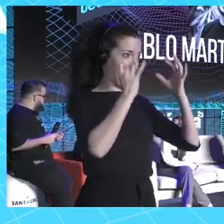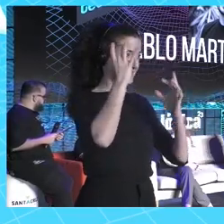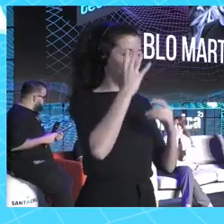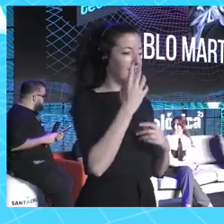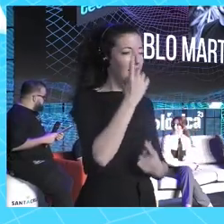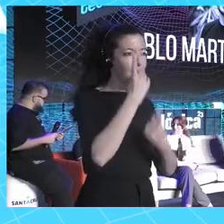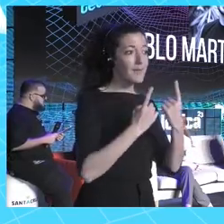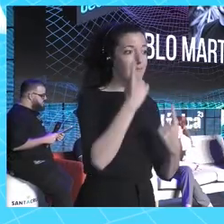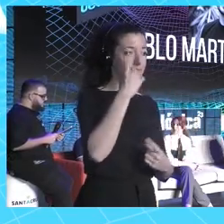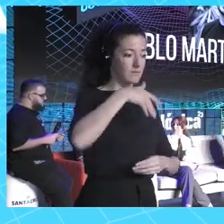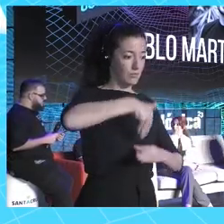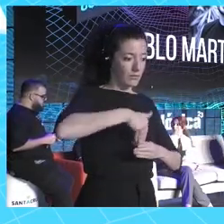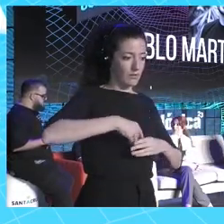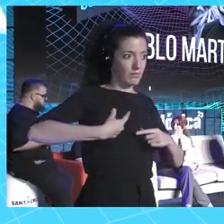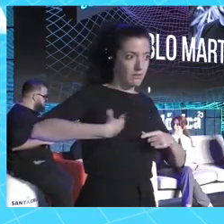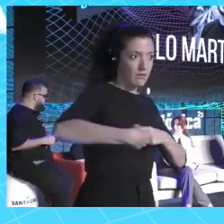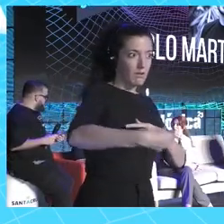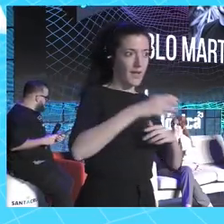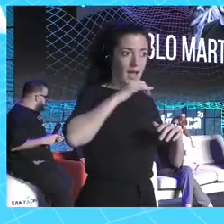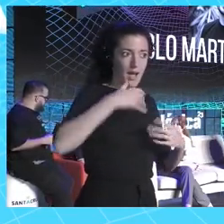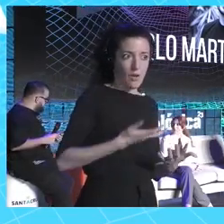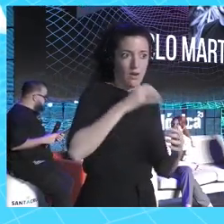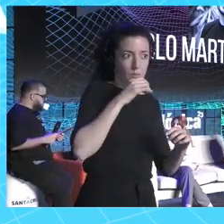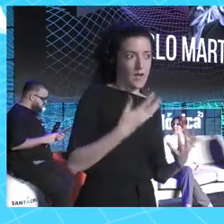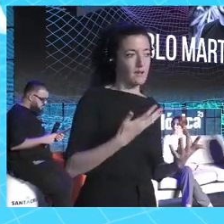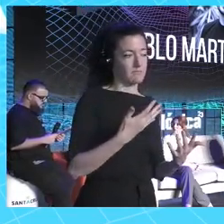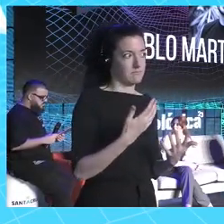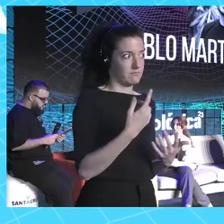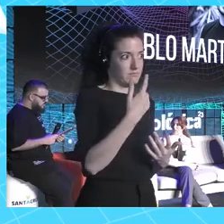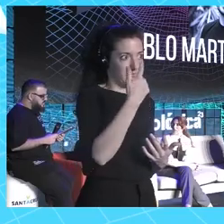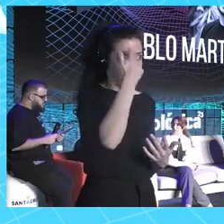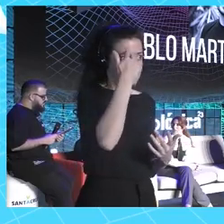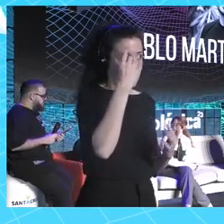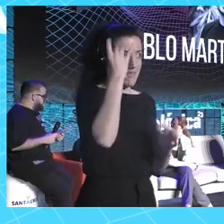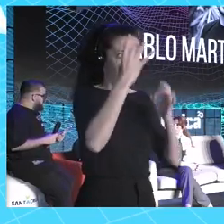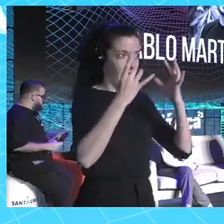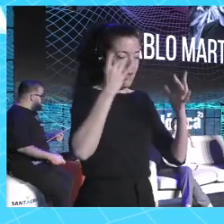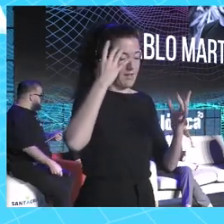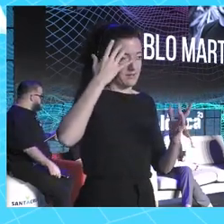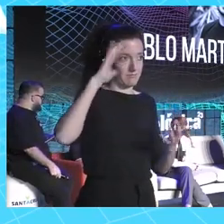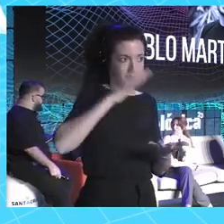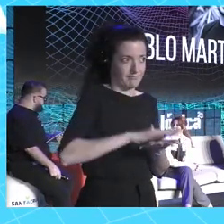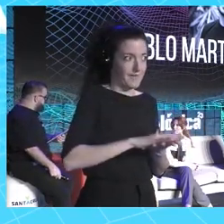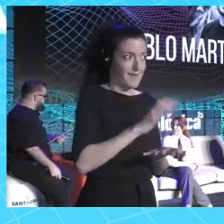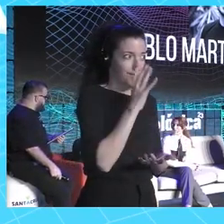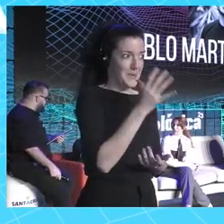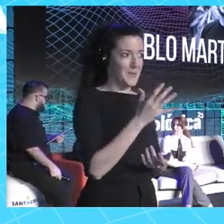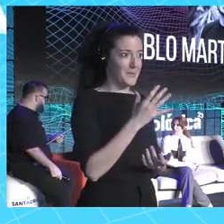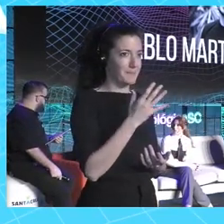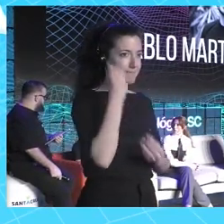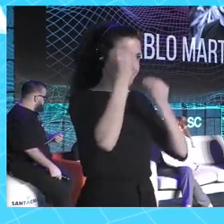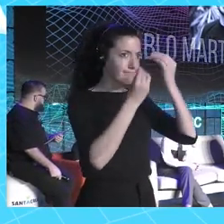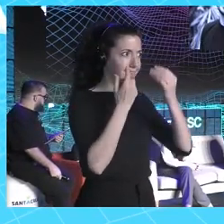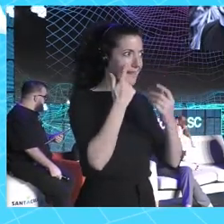muy al día o muy o muy en la actualidad pues te faltan ideas Pues porque estás más pendiente a lo que está pasando que a tu pensar en lo